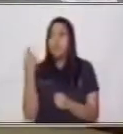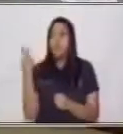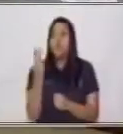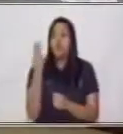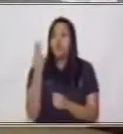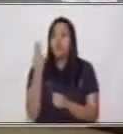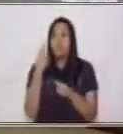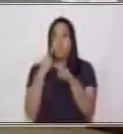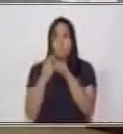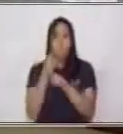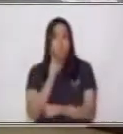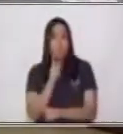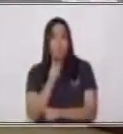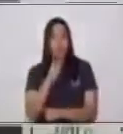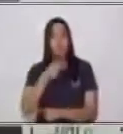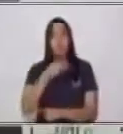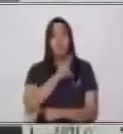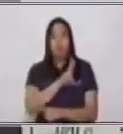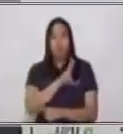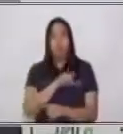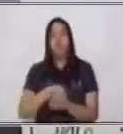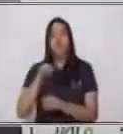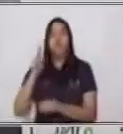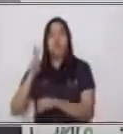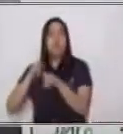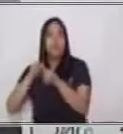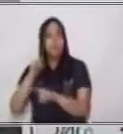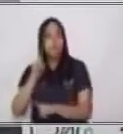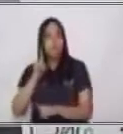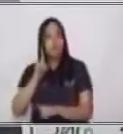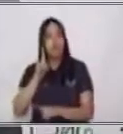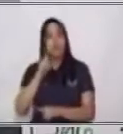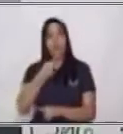aquí. Necesitamos que ese número sea un 0.